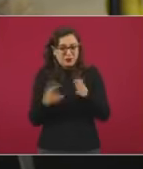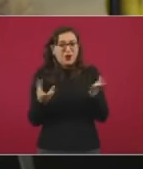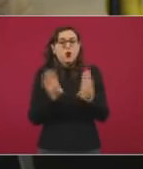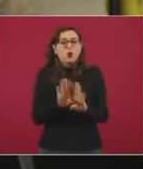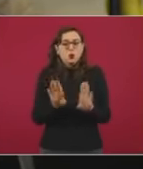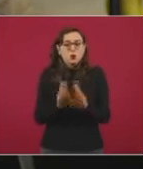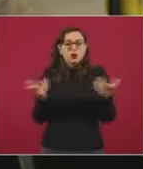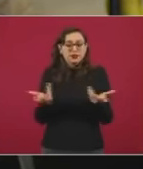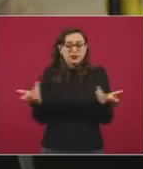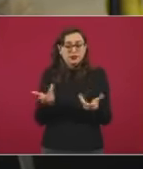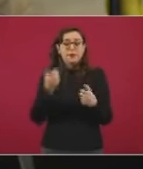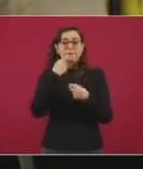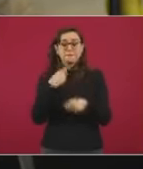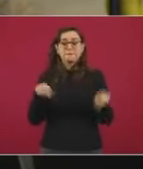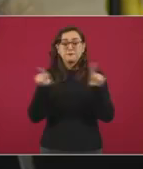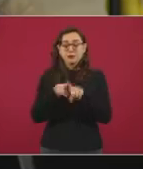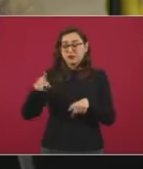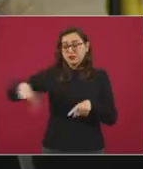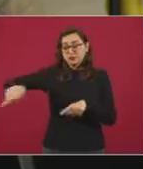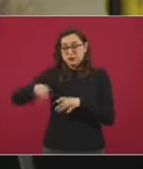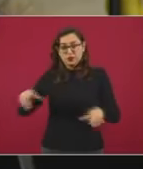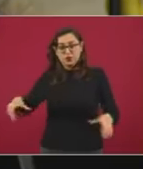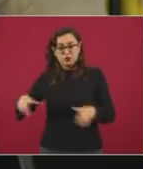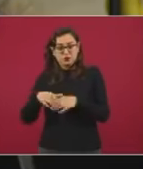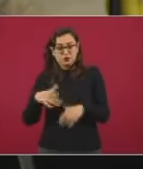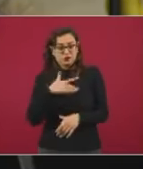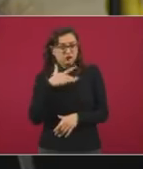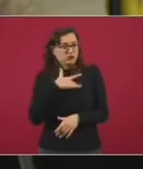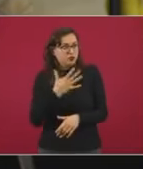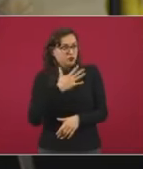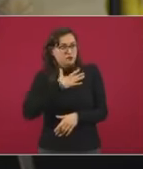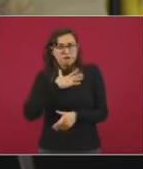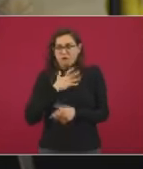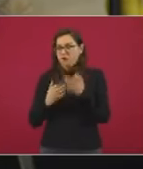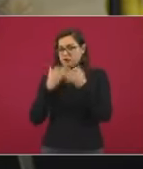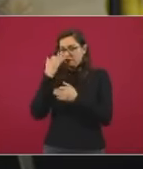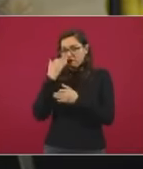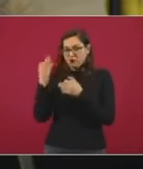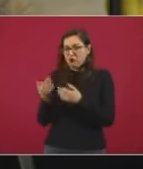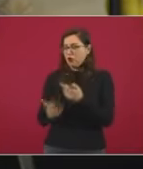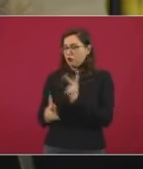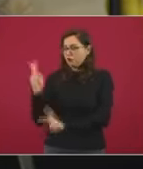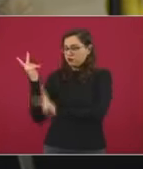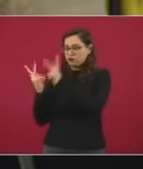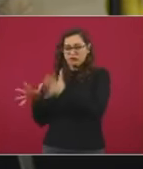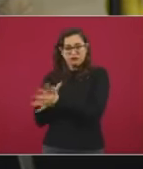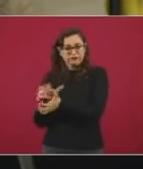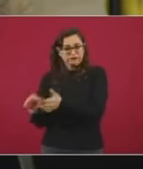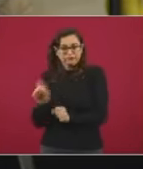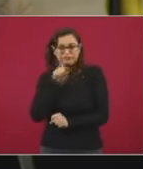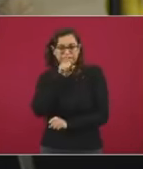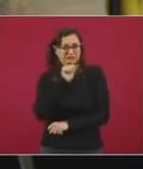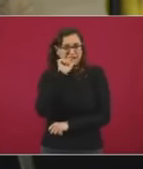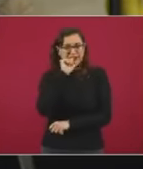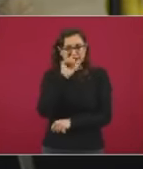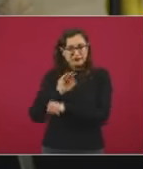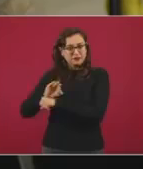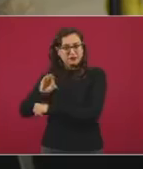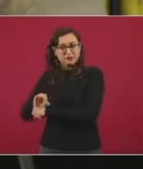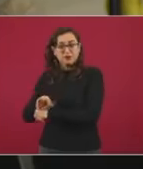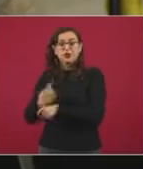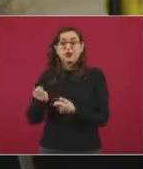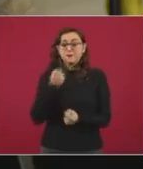usted a la petición de las comunidades de que no se destruyan sus plantíos? También hay comunidades que denuncian que